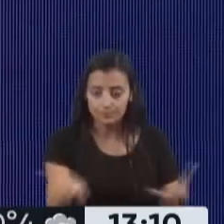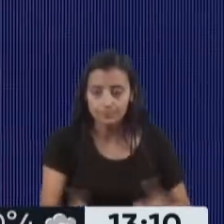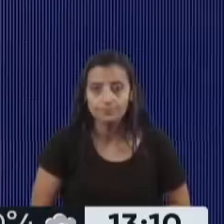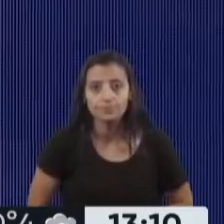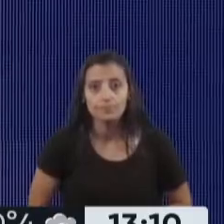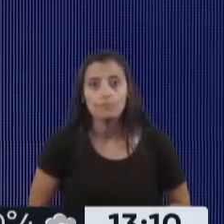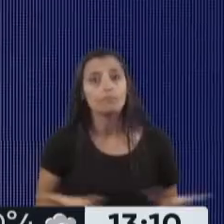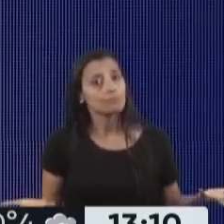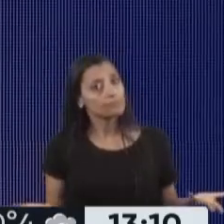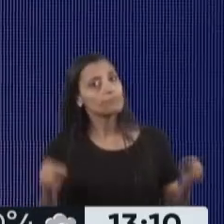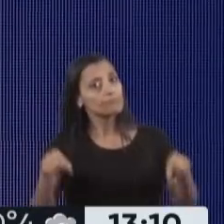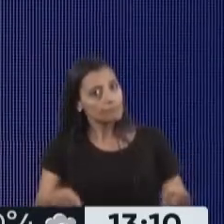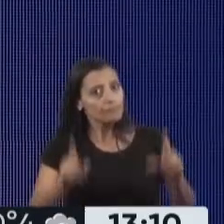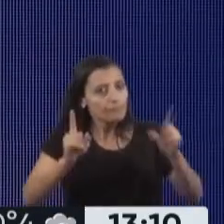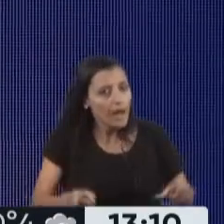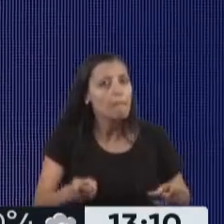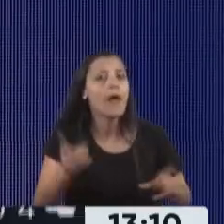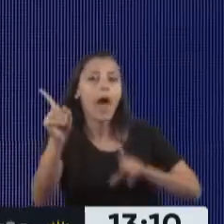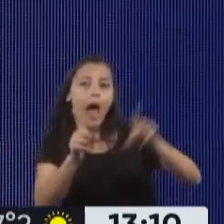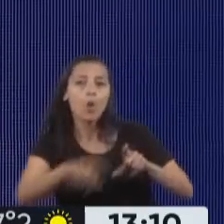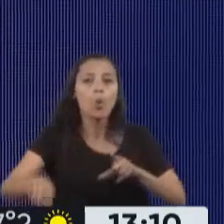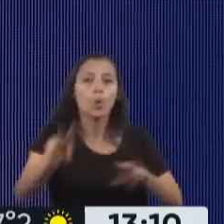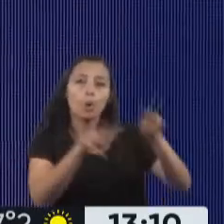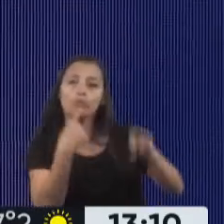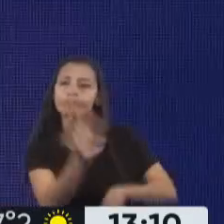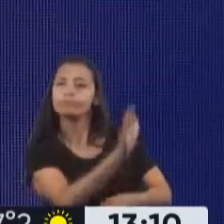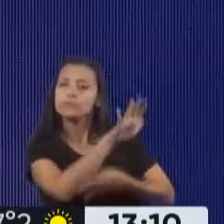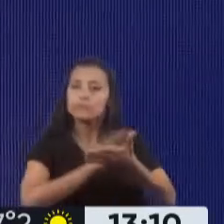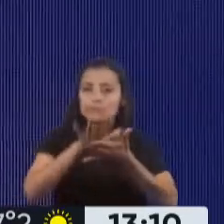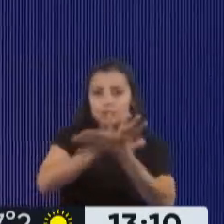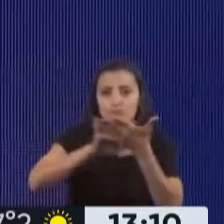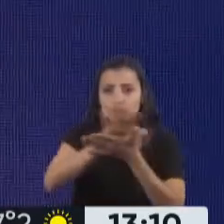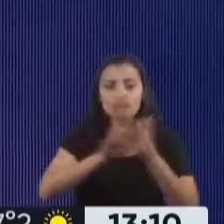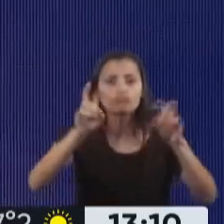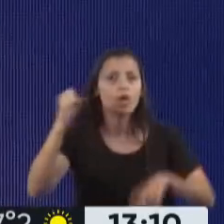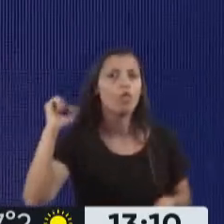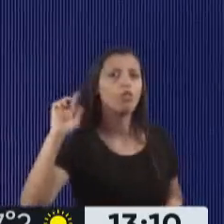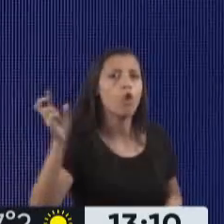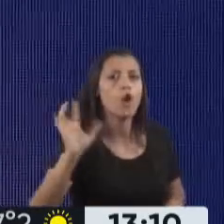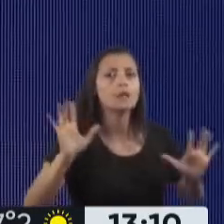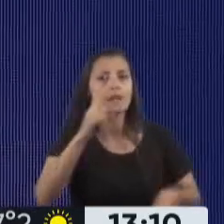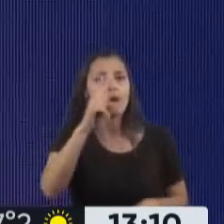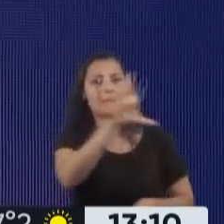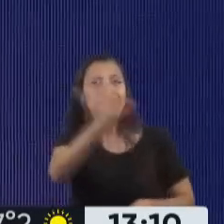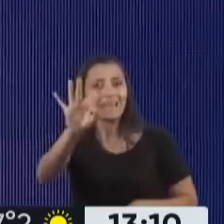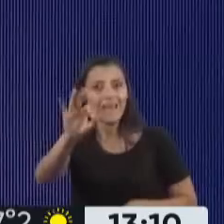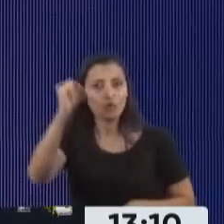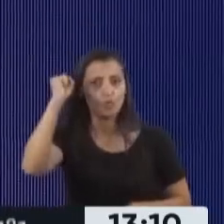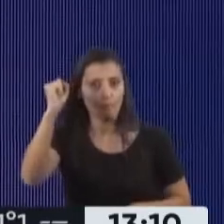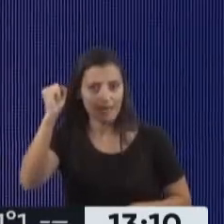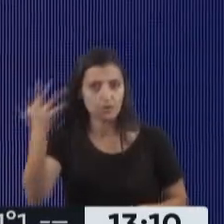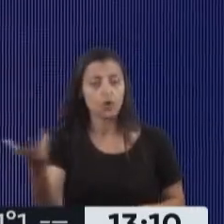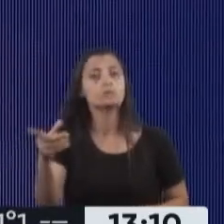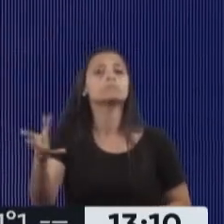Y frente a un ataque especulativo, donde el dólar cotizaba a 1.500 pesos y